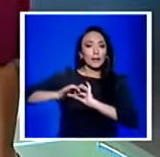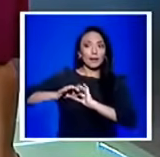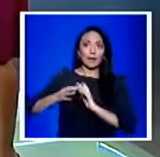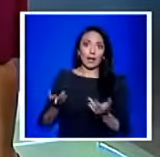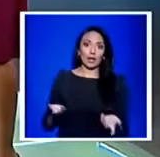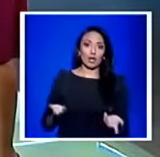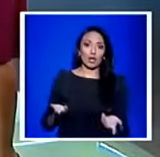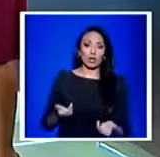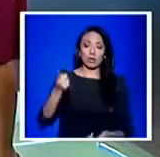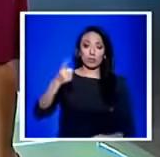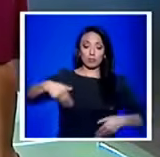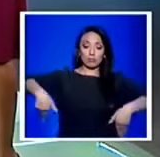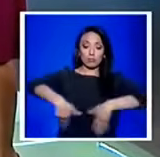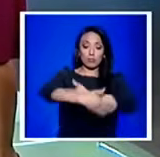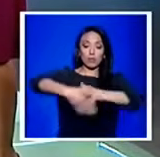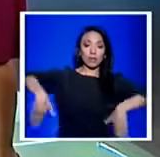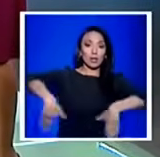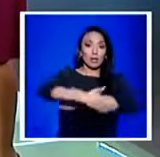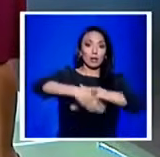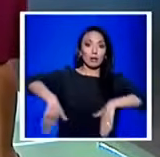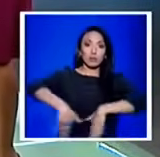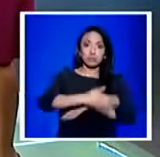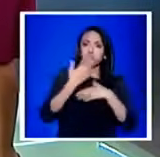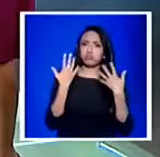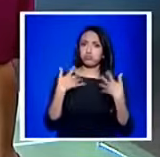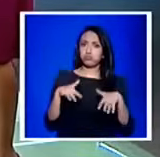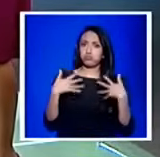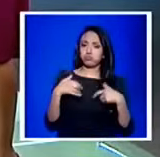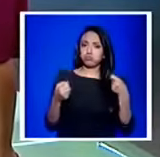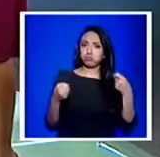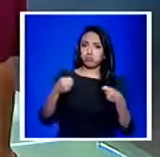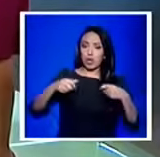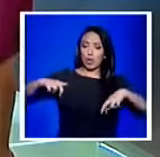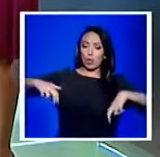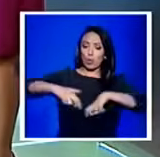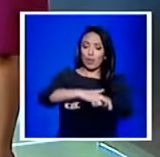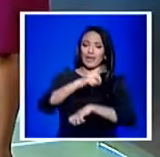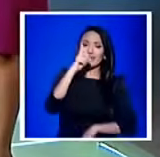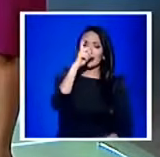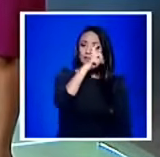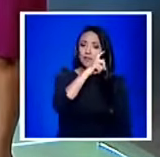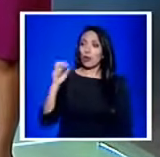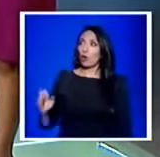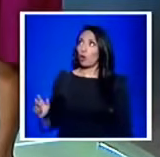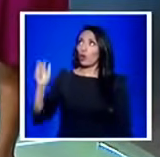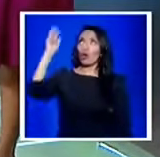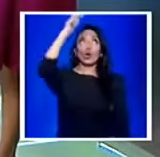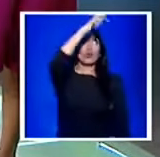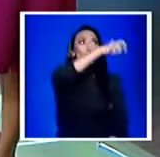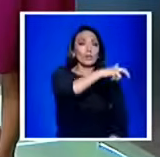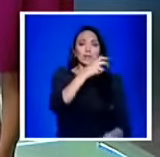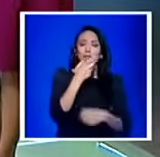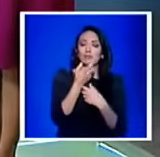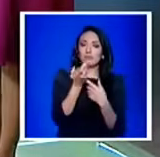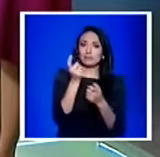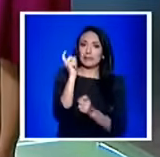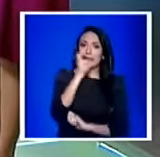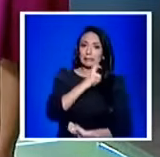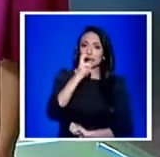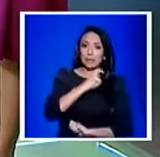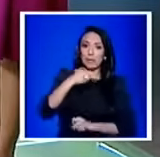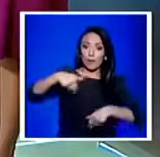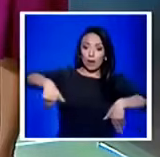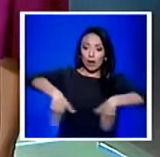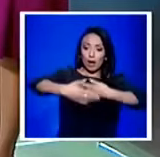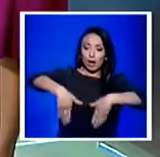puente peatonal, vemos que la avenida es muy transitada y obviamente es difícil cruzar. De hecho, estos puentes son muy necesarios en distintos sectores y hay que estar muy